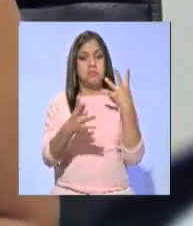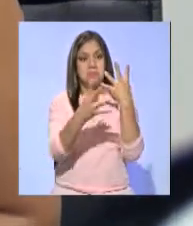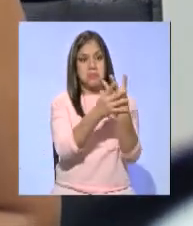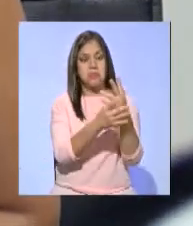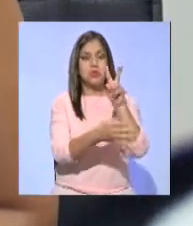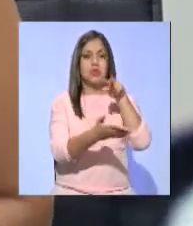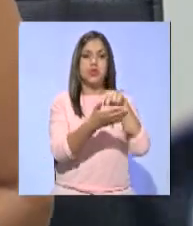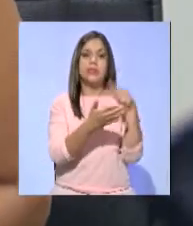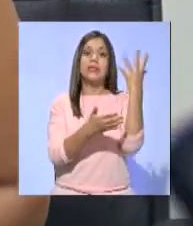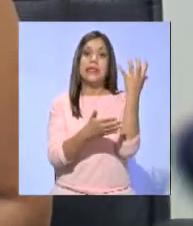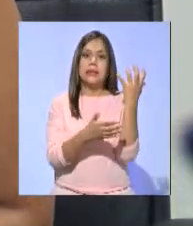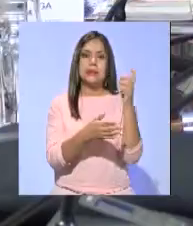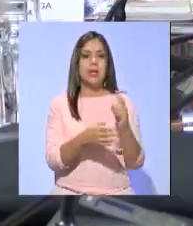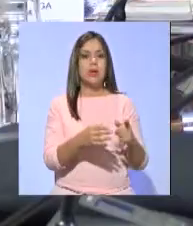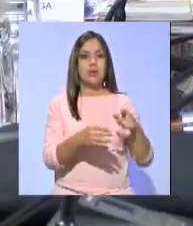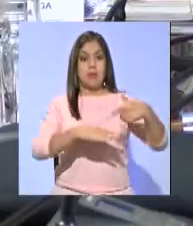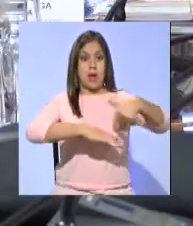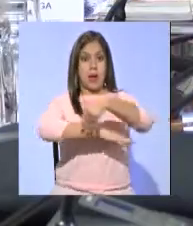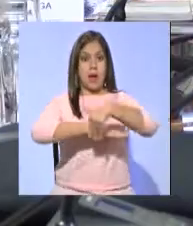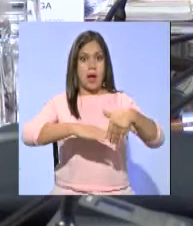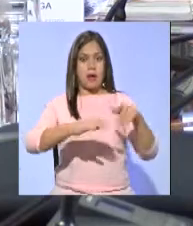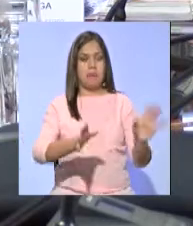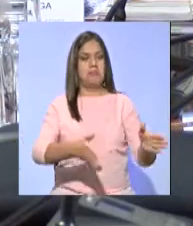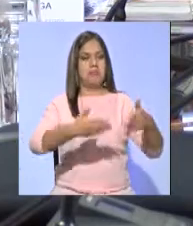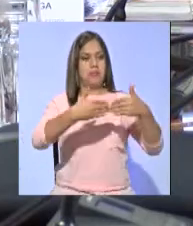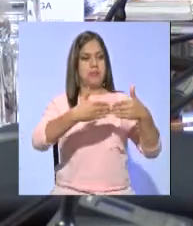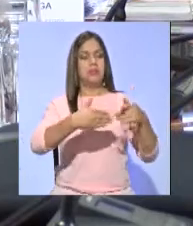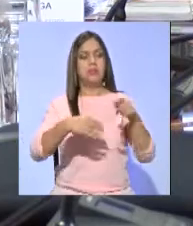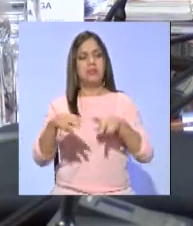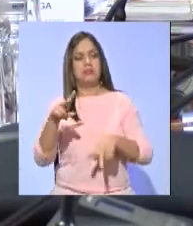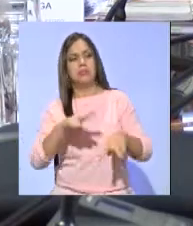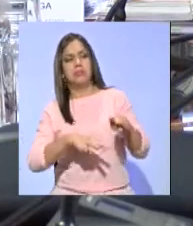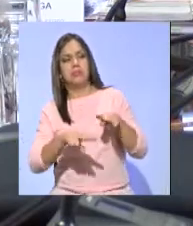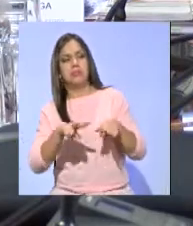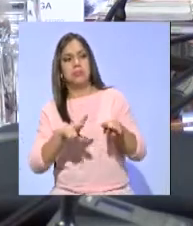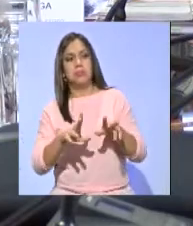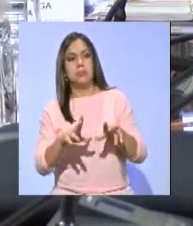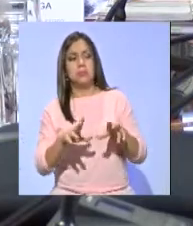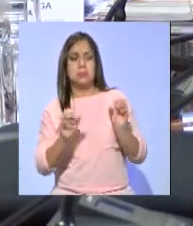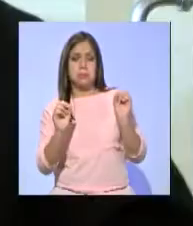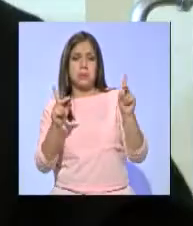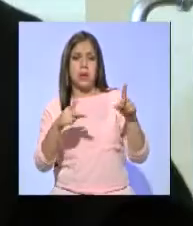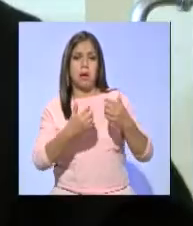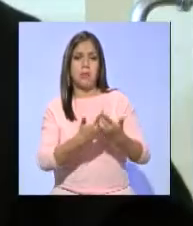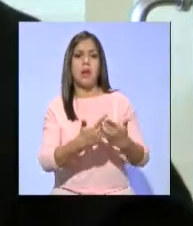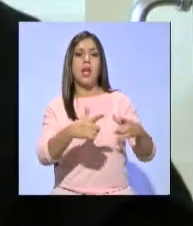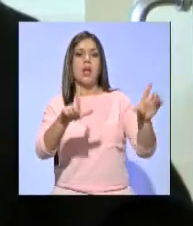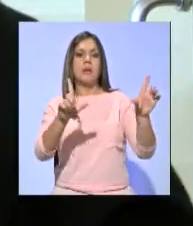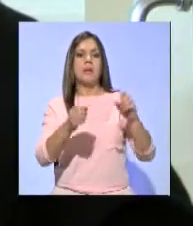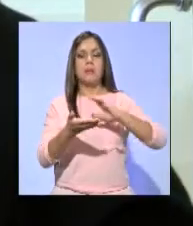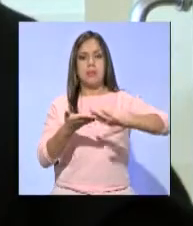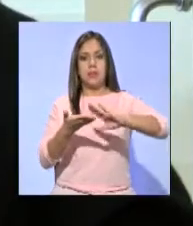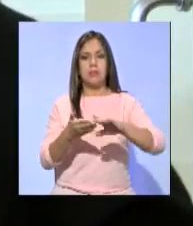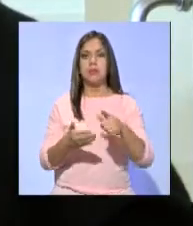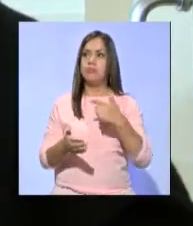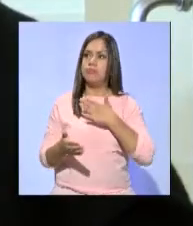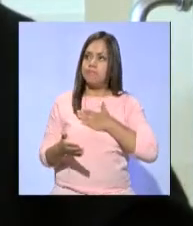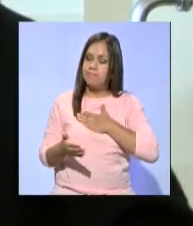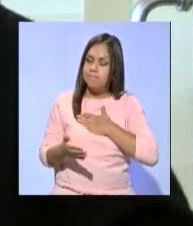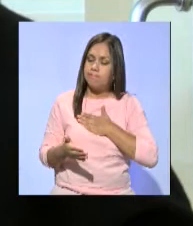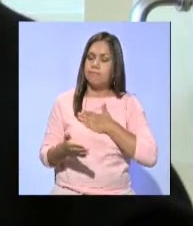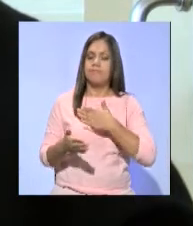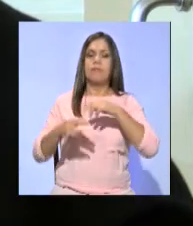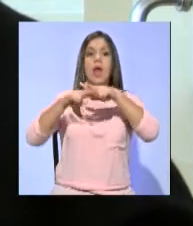por el cierre de una vía. Este caso fue evaluado sin que se encuentren elementos en su contra. Mi agradecimiento de corazón porque ellos